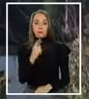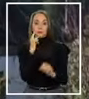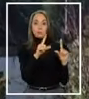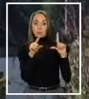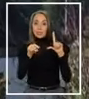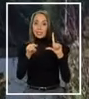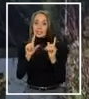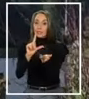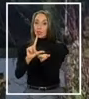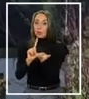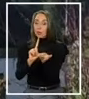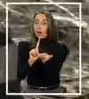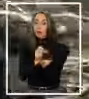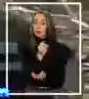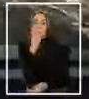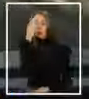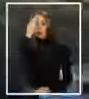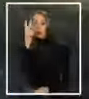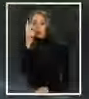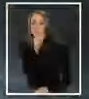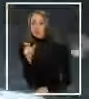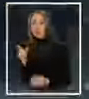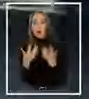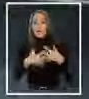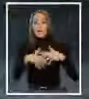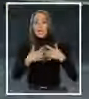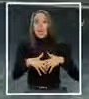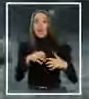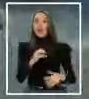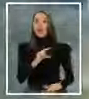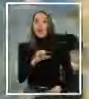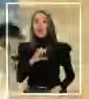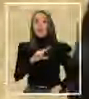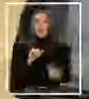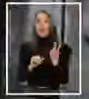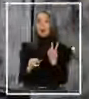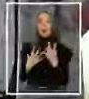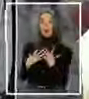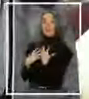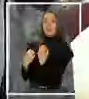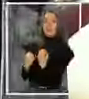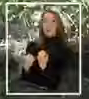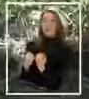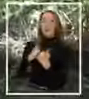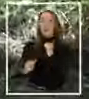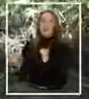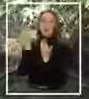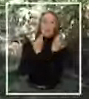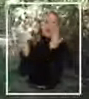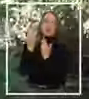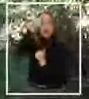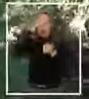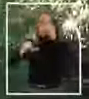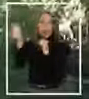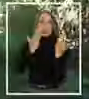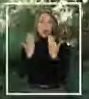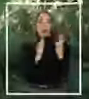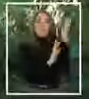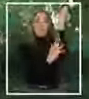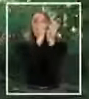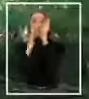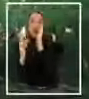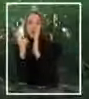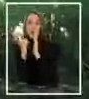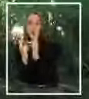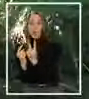Este es el sector donde por varios días dos mecánicos de Collipulli estuvieron secuestrados y sufrieron torturas. En medio de un bosque, uno